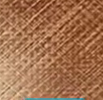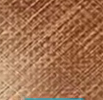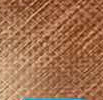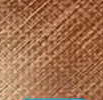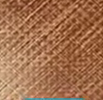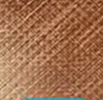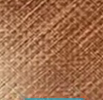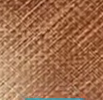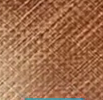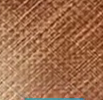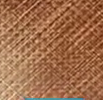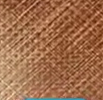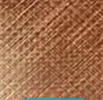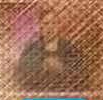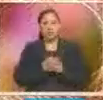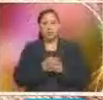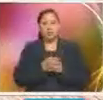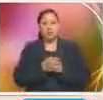turno, Pau. ¡Ánimo!